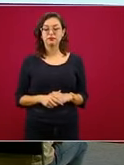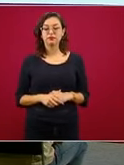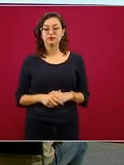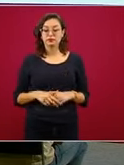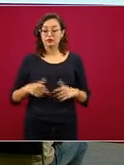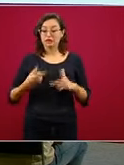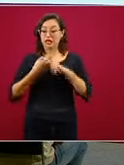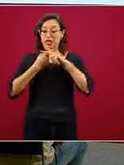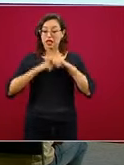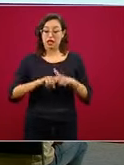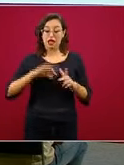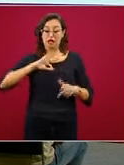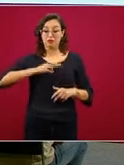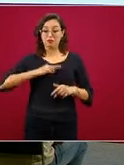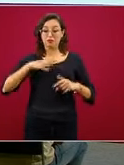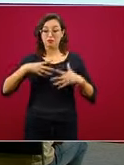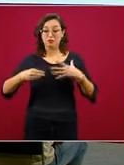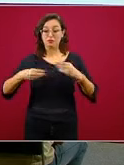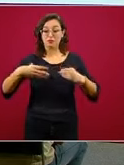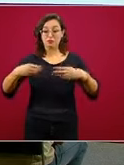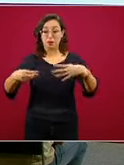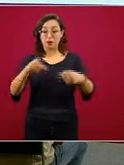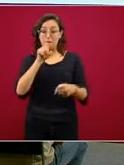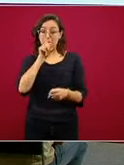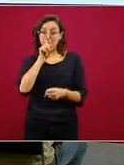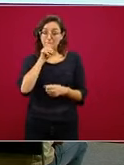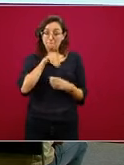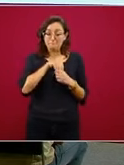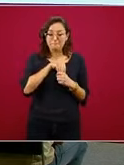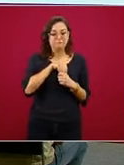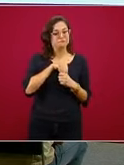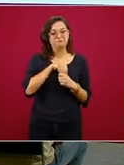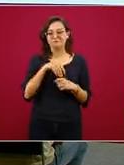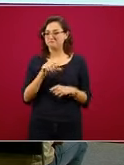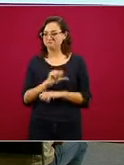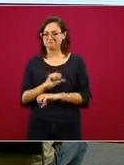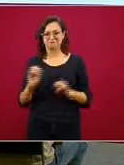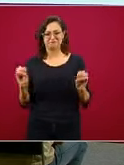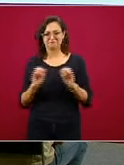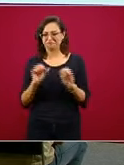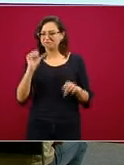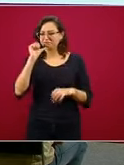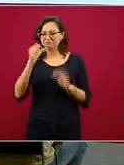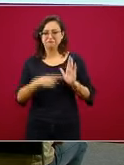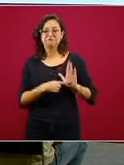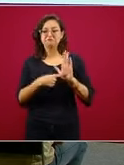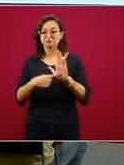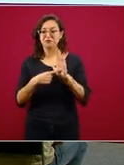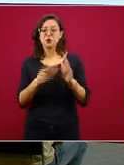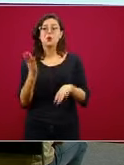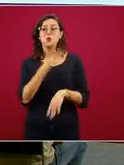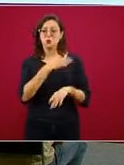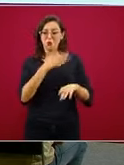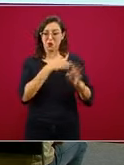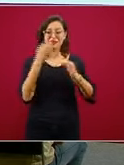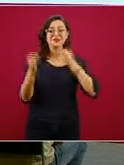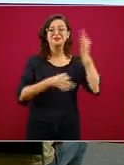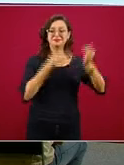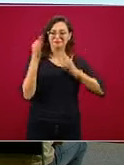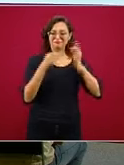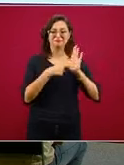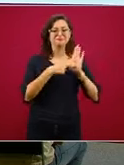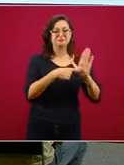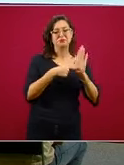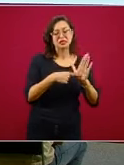inicio de esta epidemia que aquí no se oculta nada. Cuando hay buenas noticias, traemos buenas noticias. Cuando no son